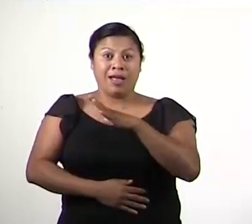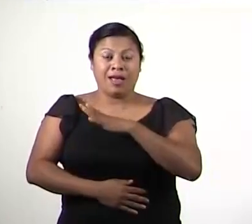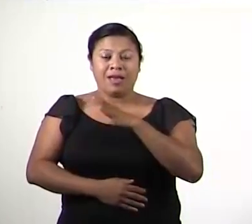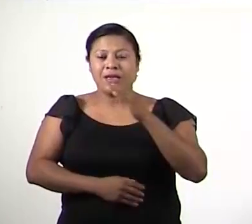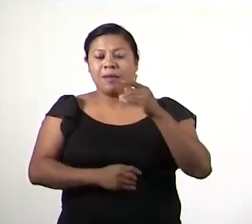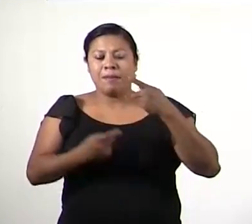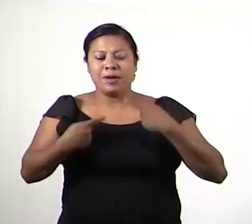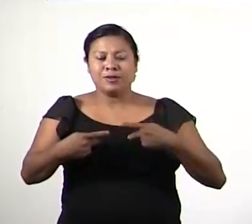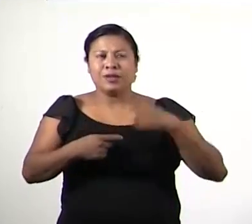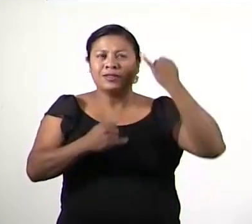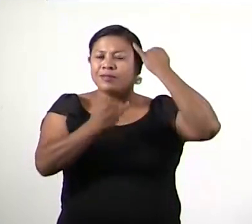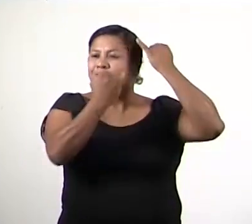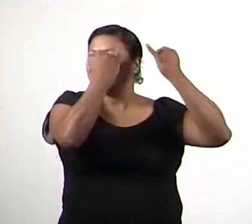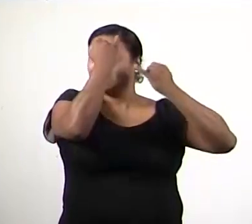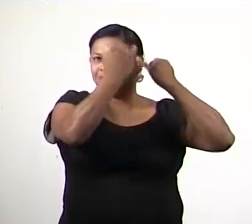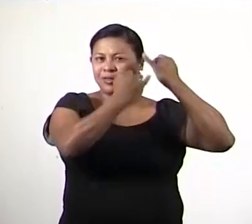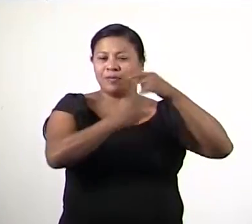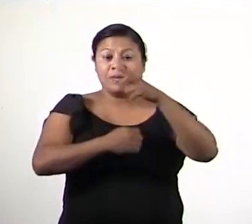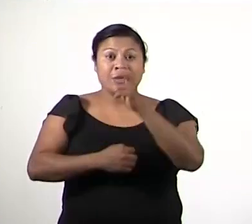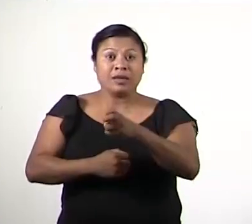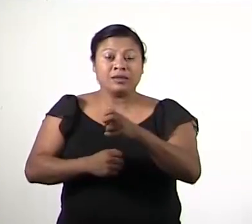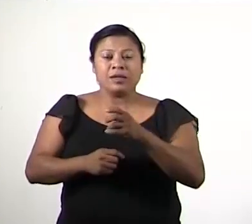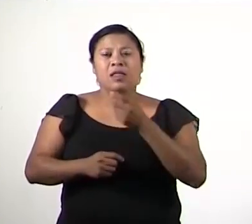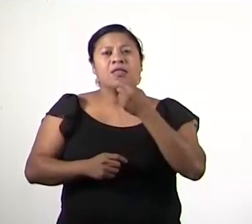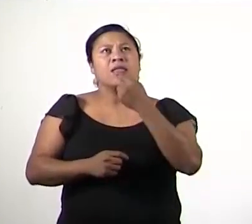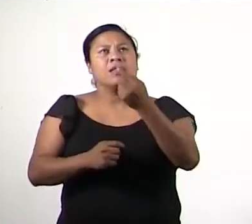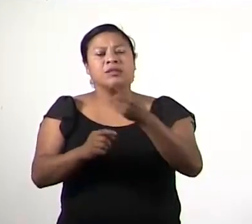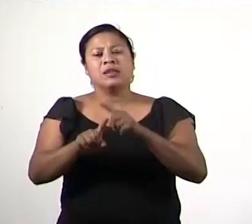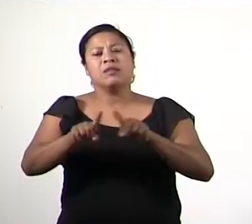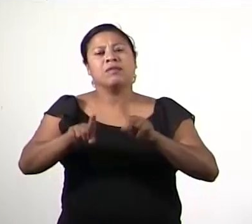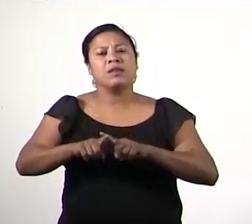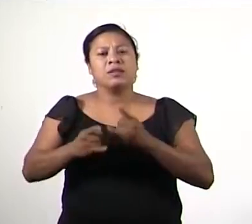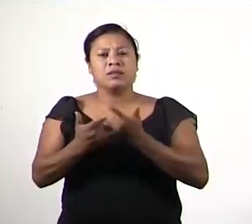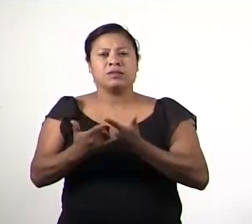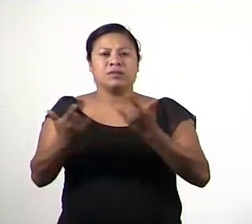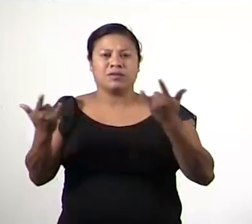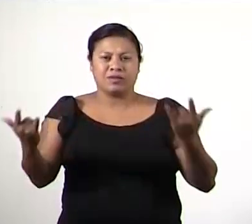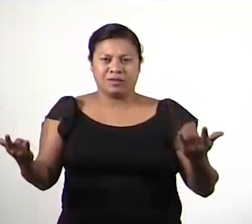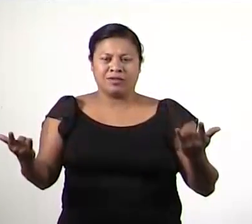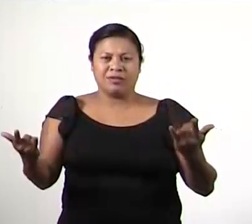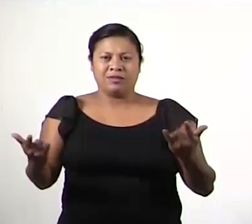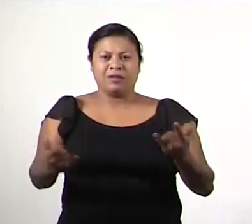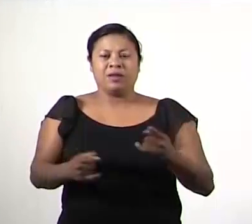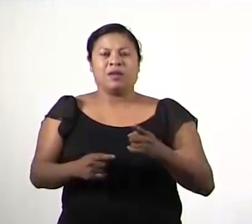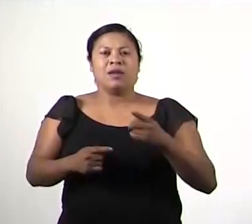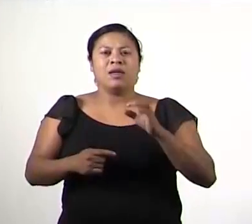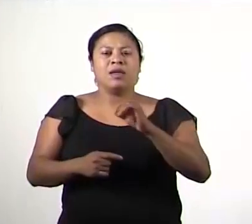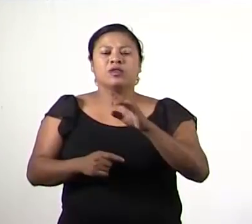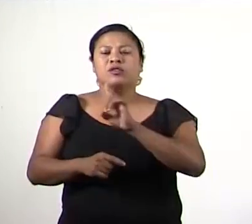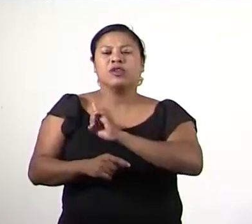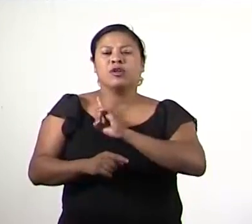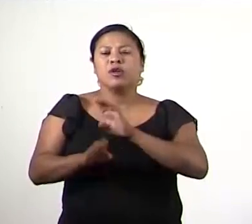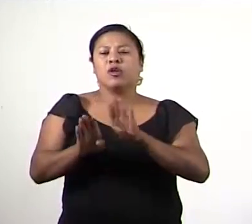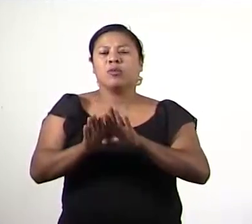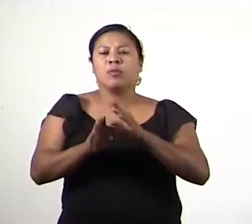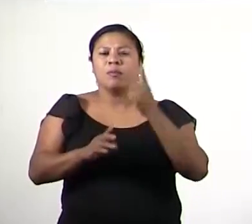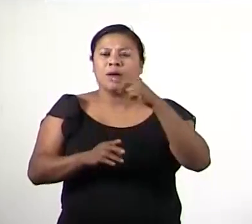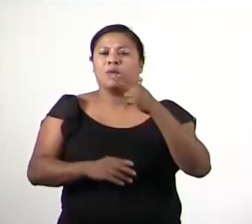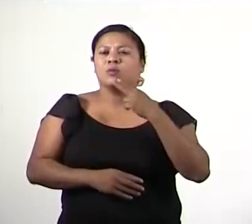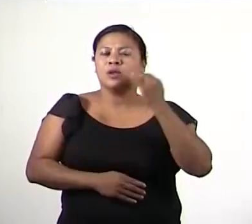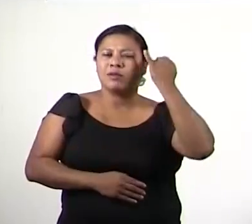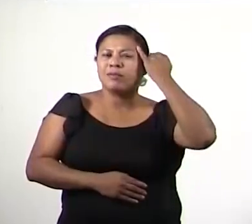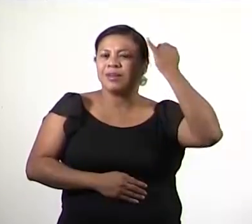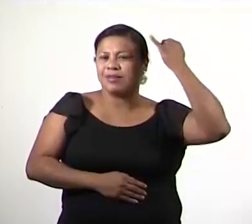ficticios, y estos personajes nos cuentan relatos que son narrados de manera ficticia.